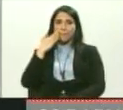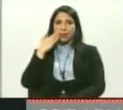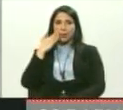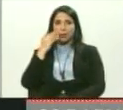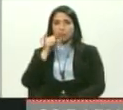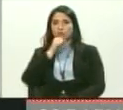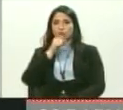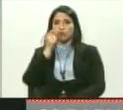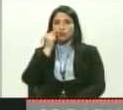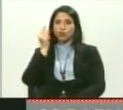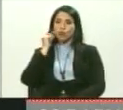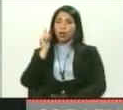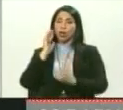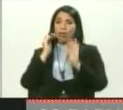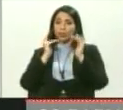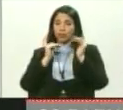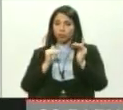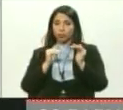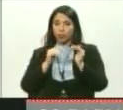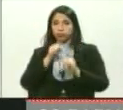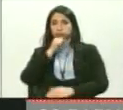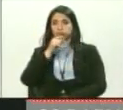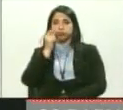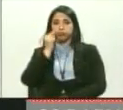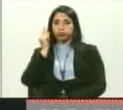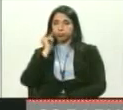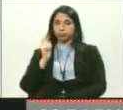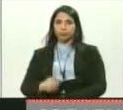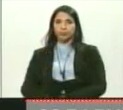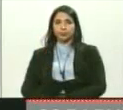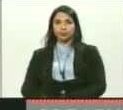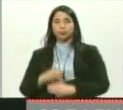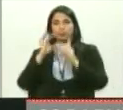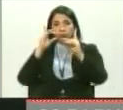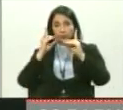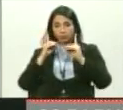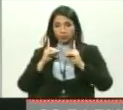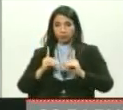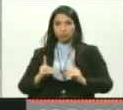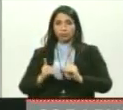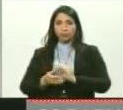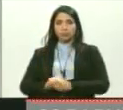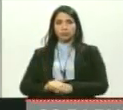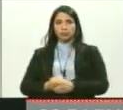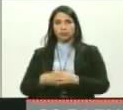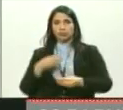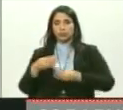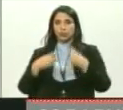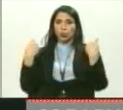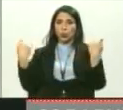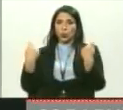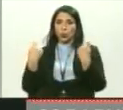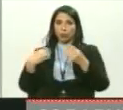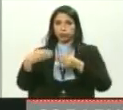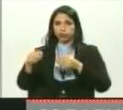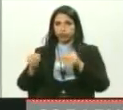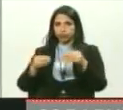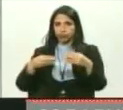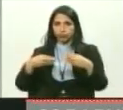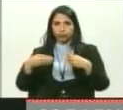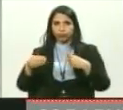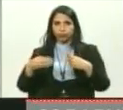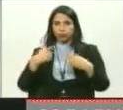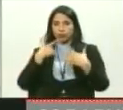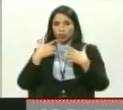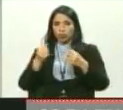abuelas, atención adultos mayores, he decidido hacer una jornada de flexibilización